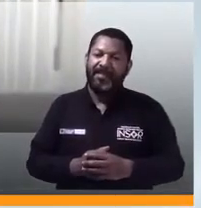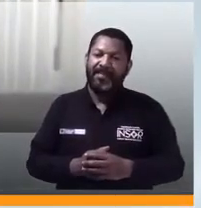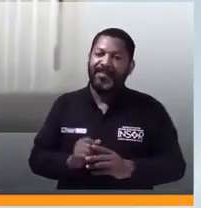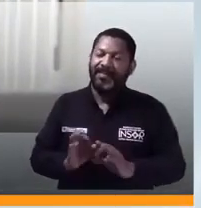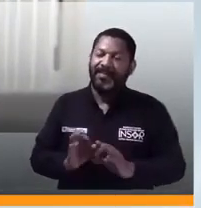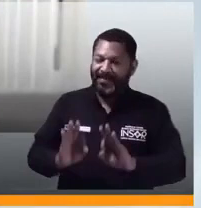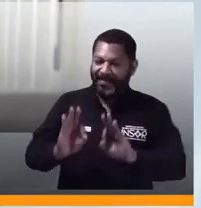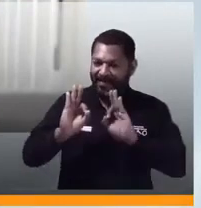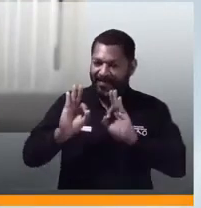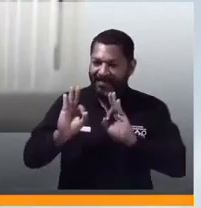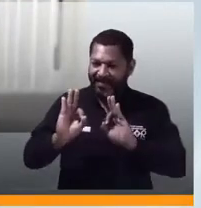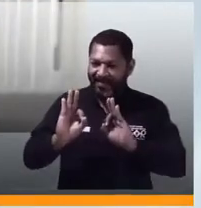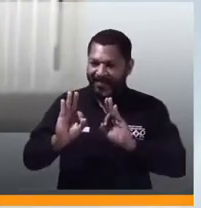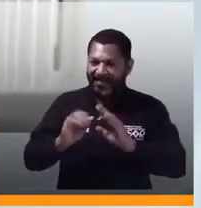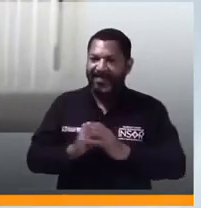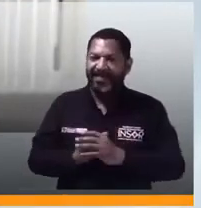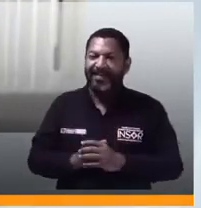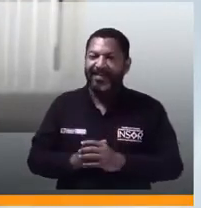Excelente.